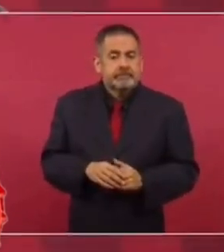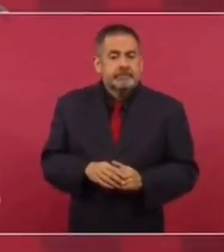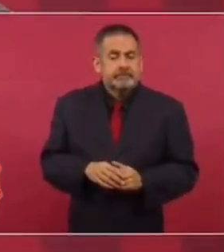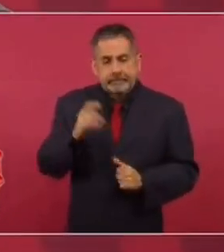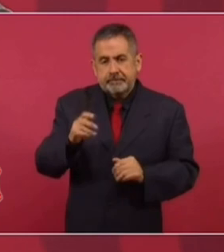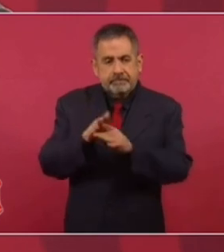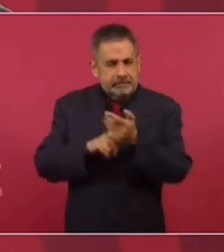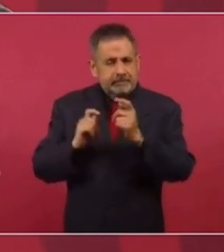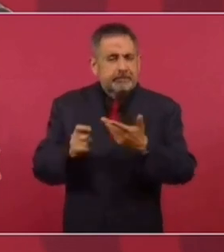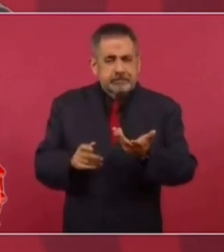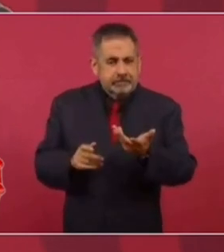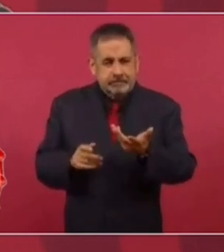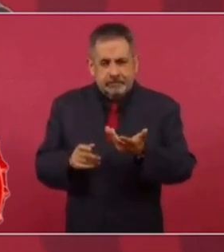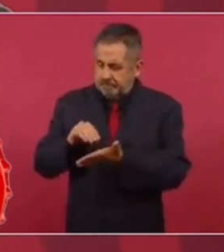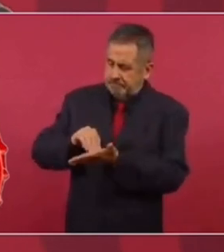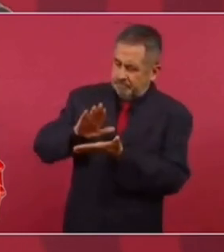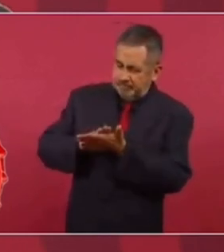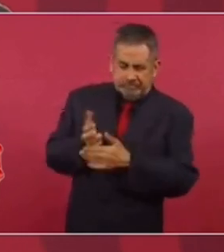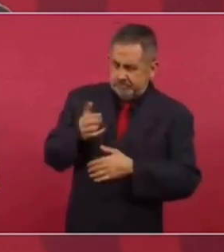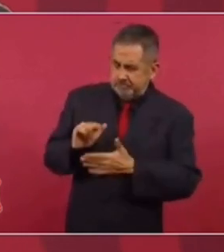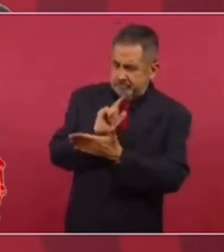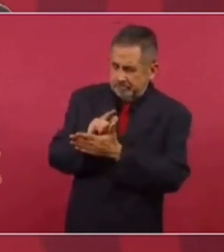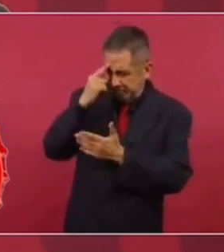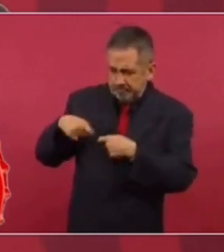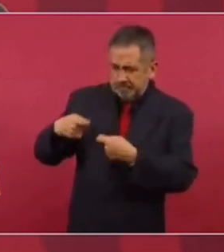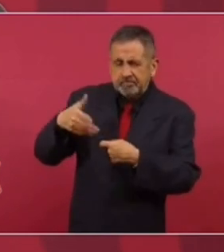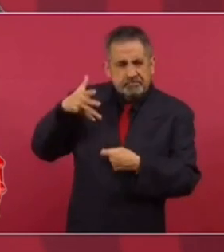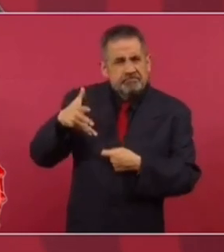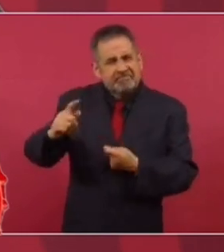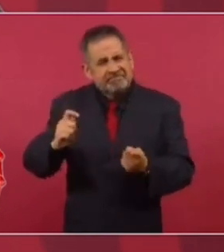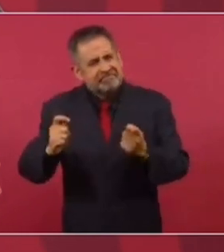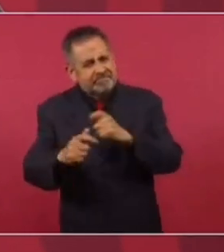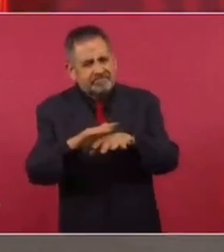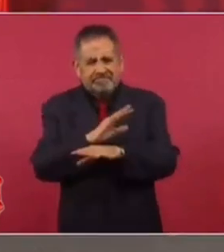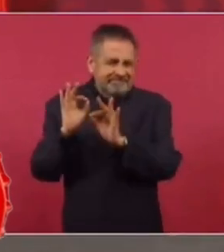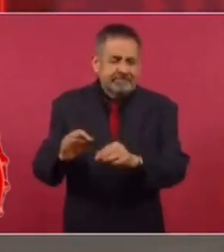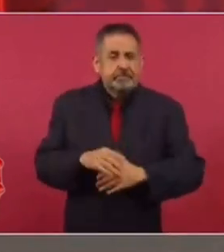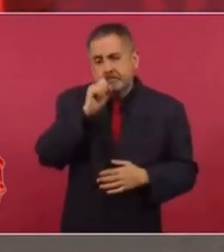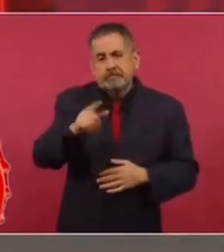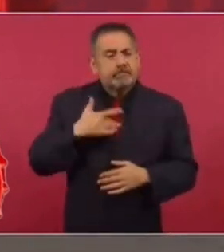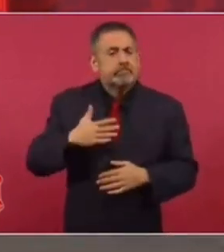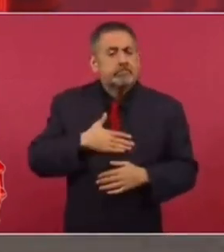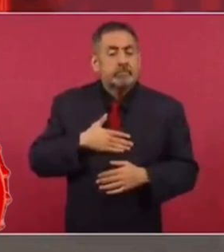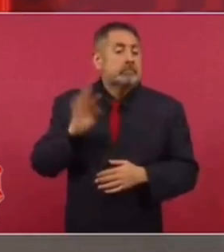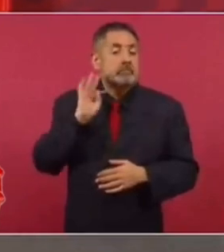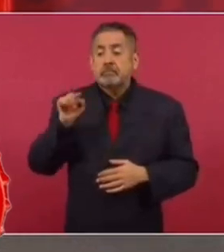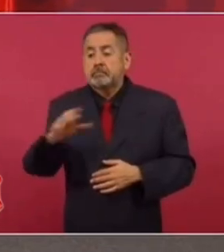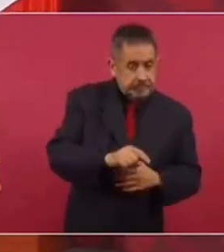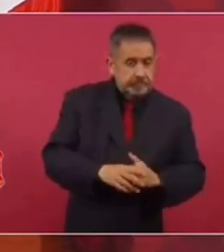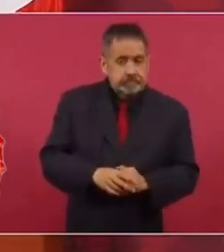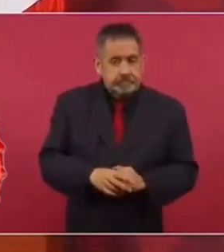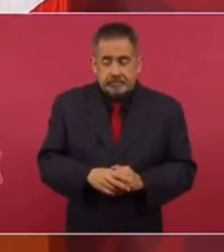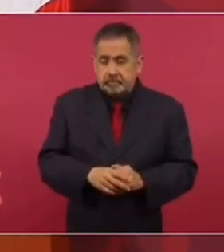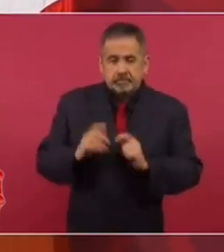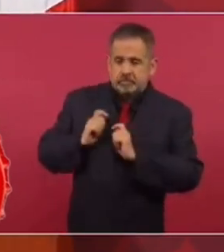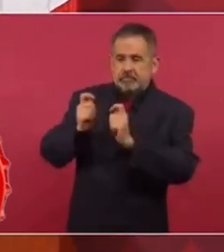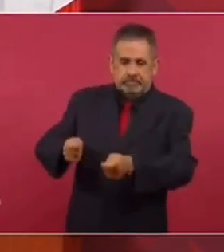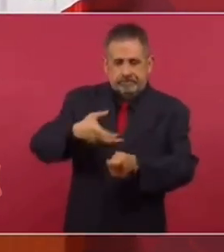a dejar sentadas las bases de la transformación. Y también estoy muy satisfecho porque los que pueden